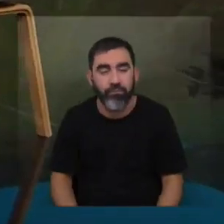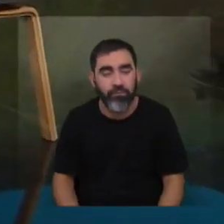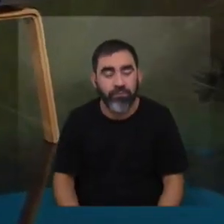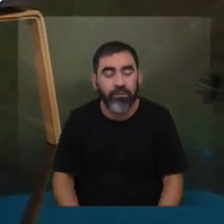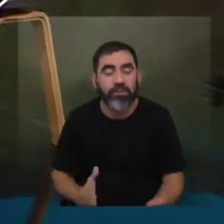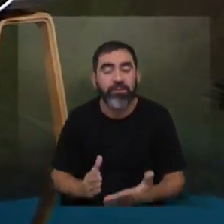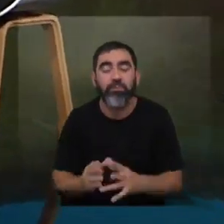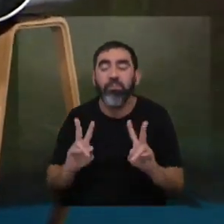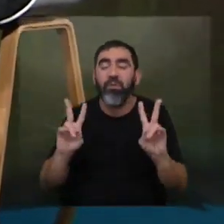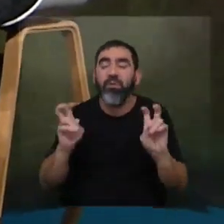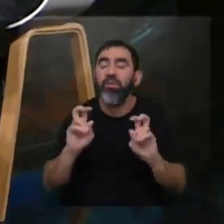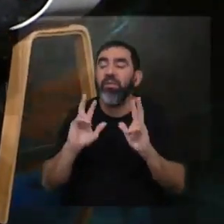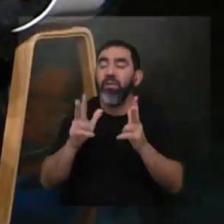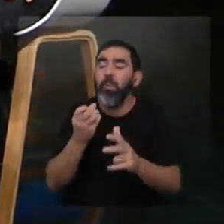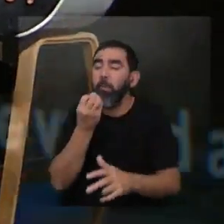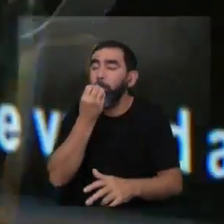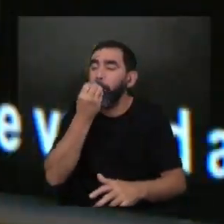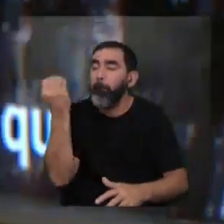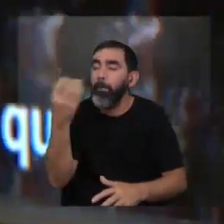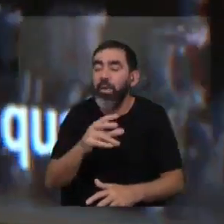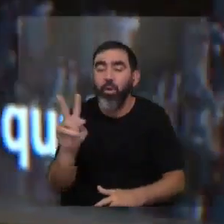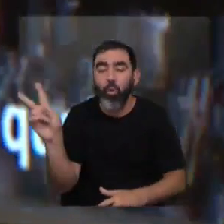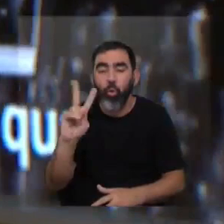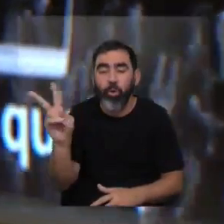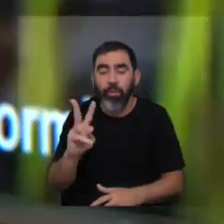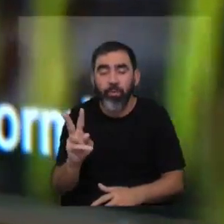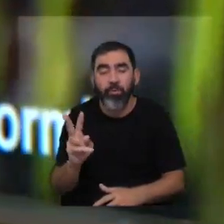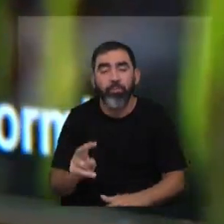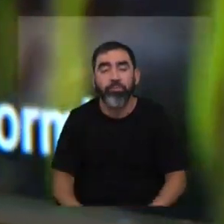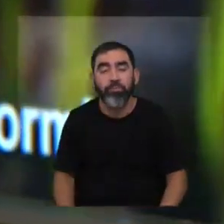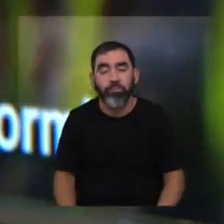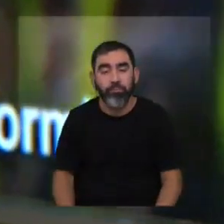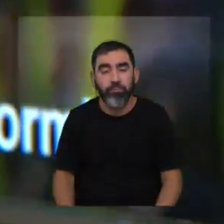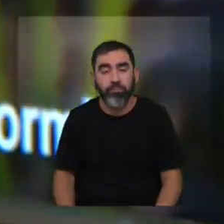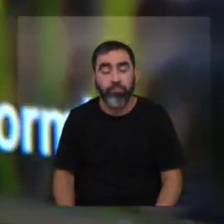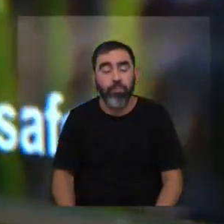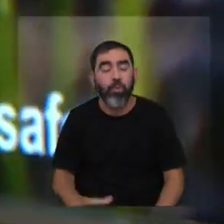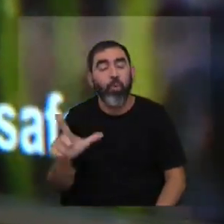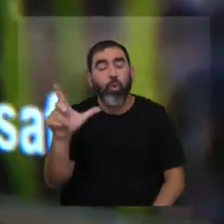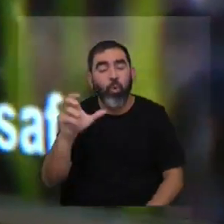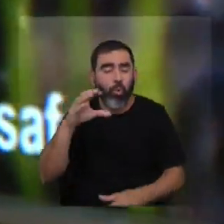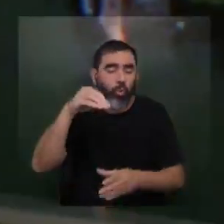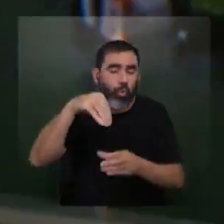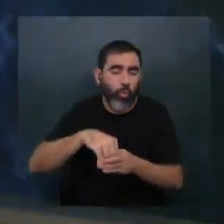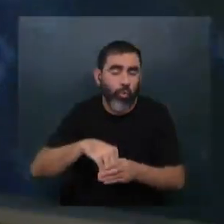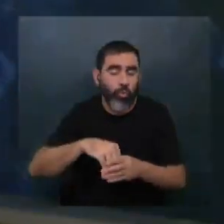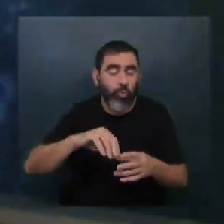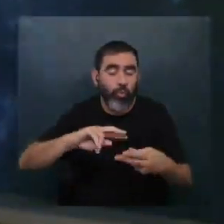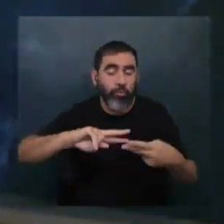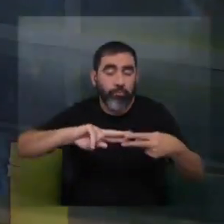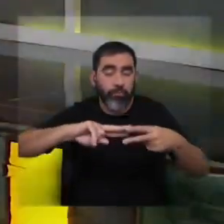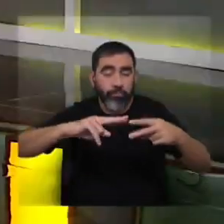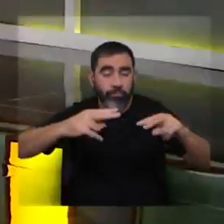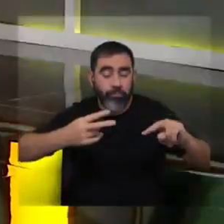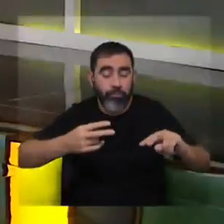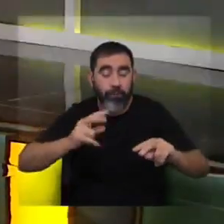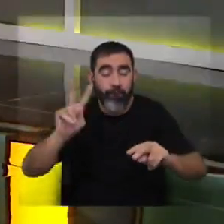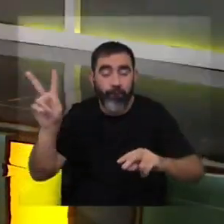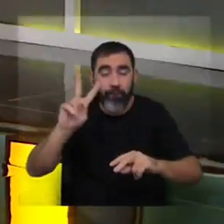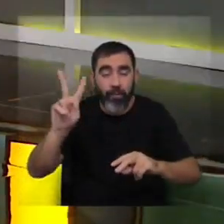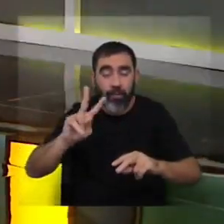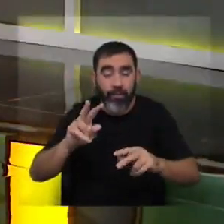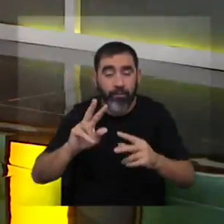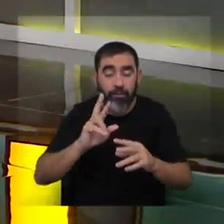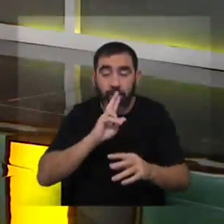mejoramiento vegetal. Sí. Y mejoramiento vegetal, si bien obviamente incluye que la genética de ese vegetal responda